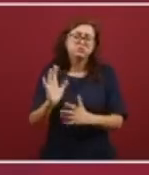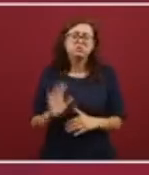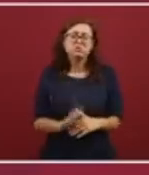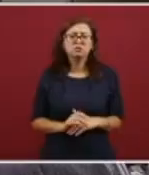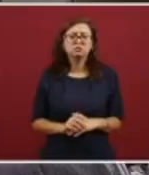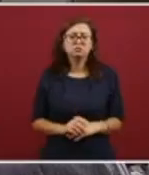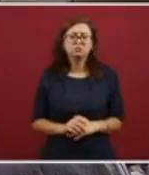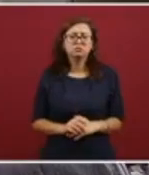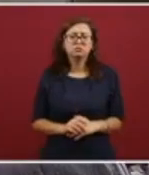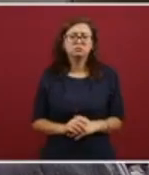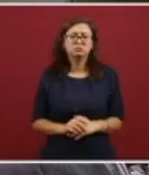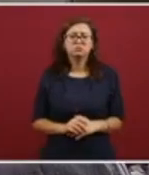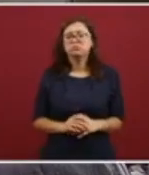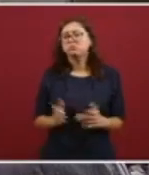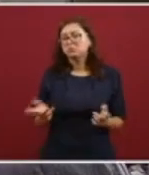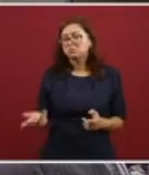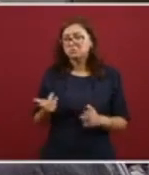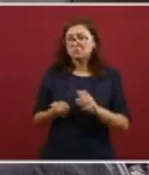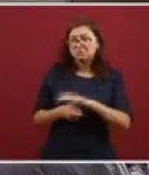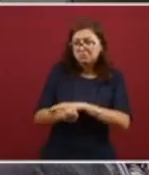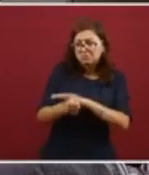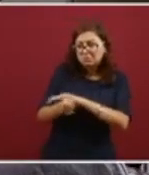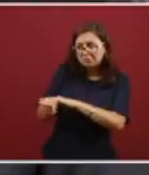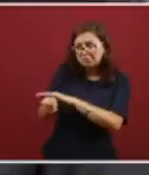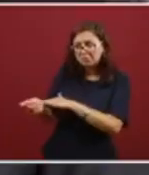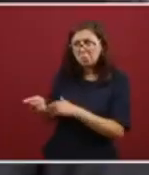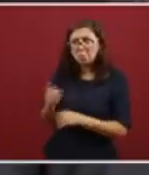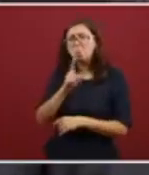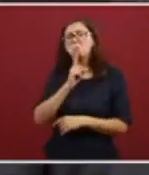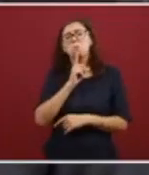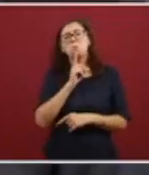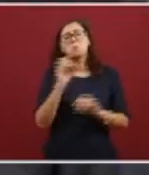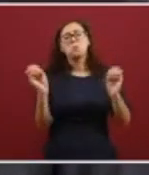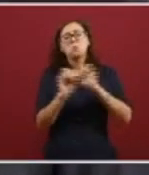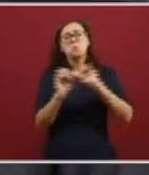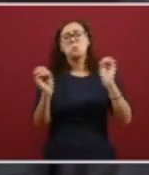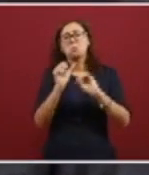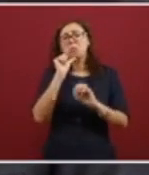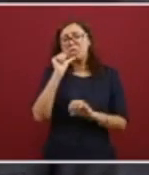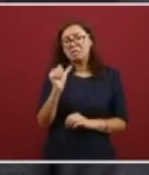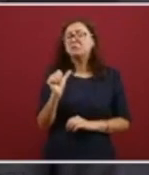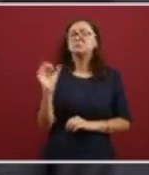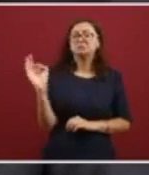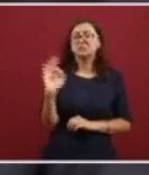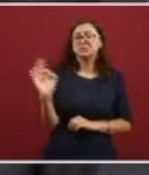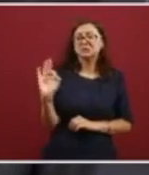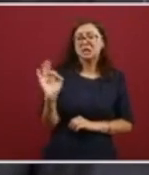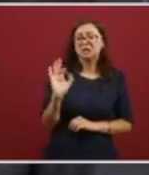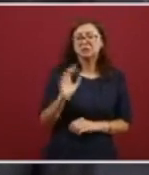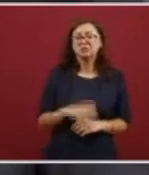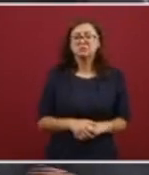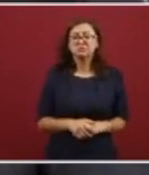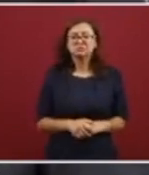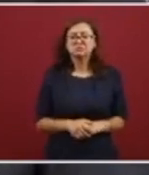Nadie fue acarreado, a lo mejor también por eso.